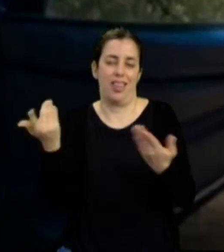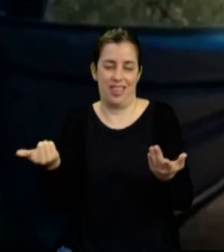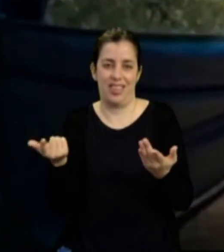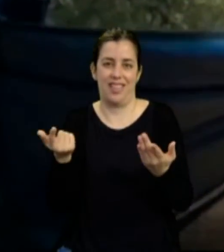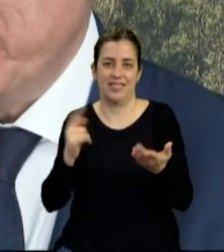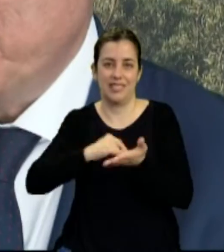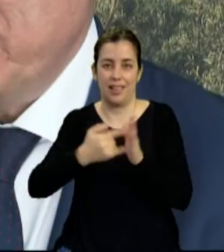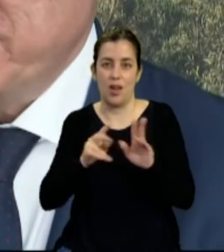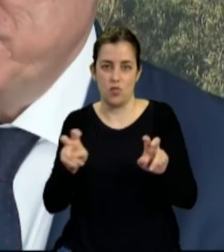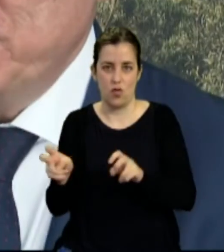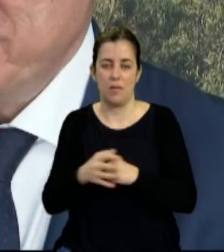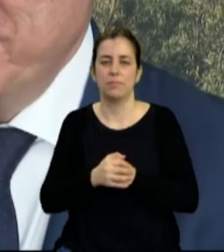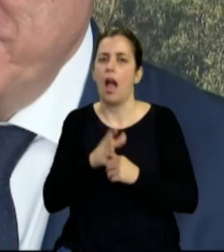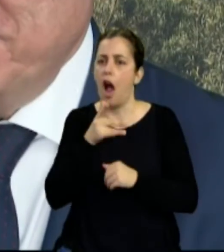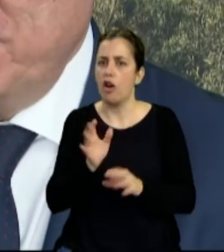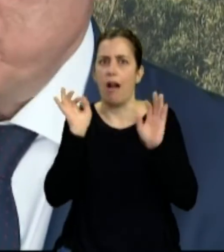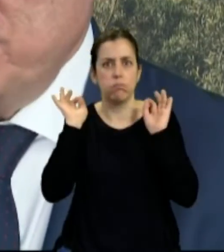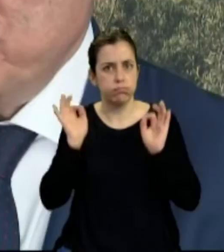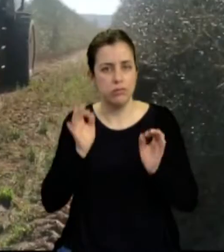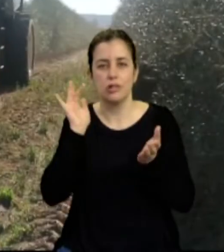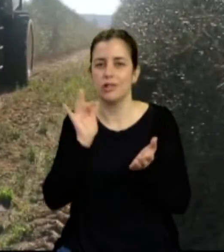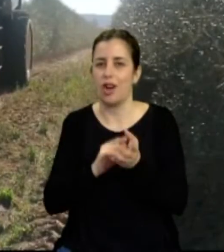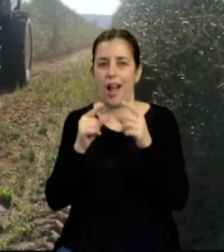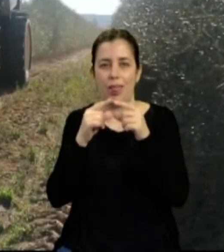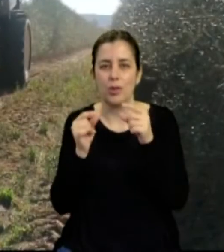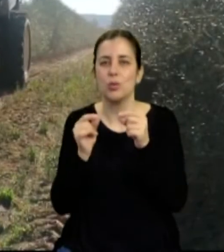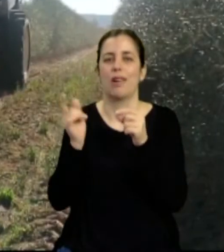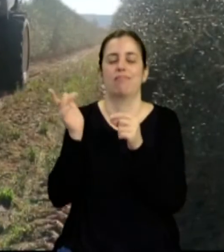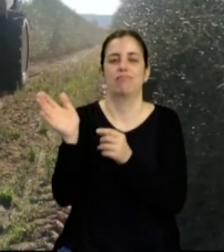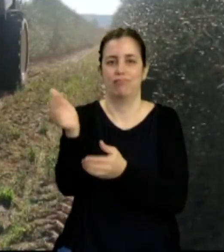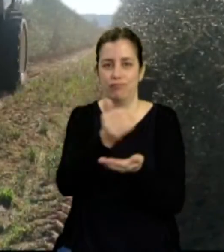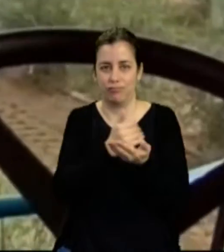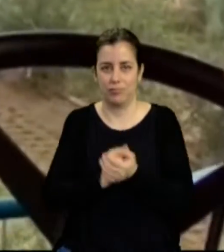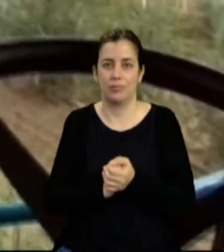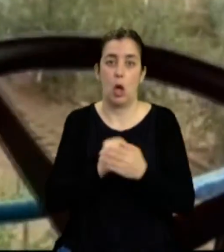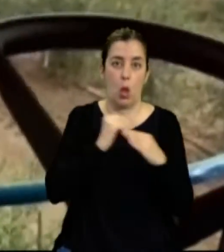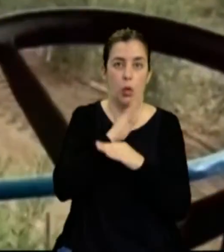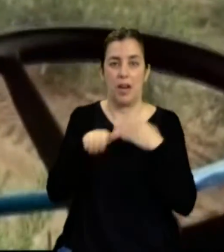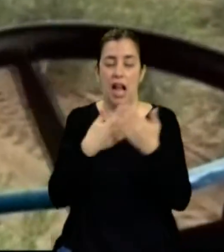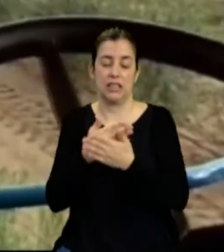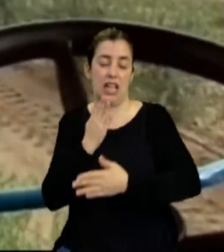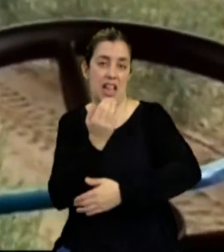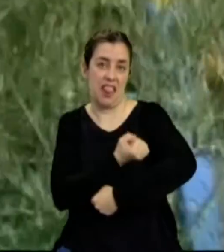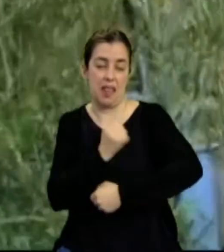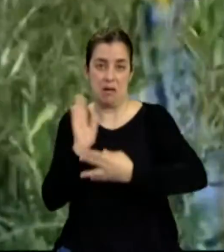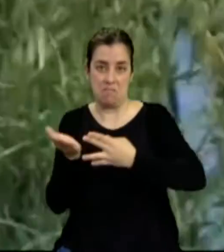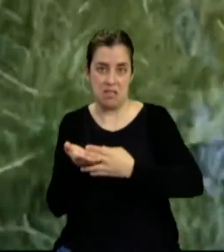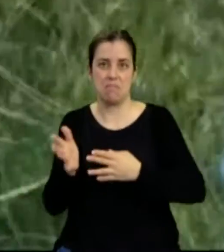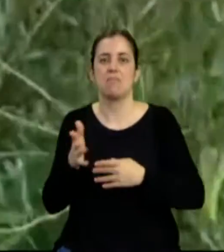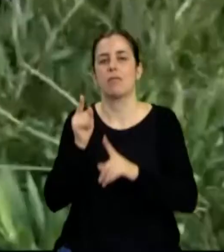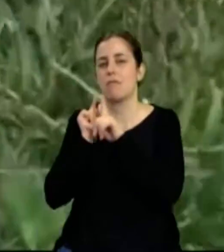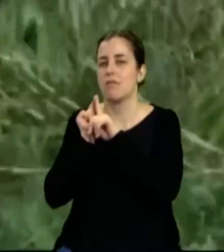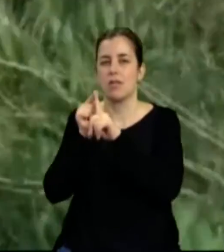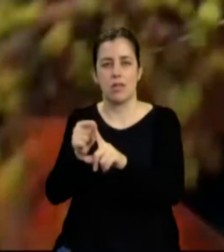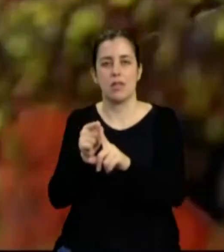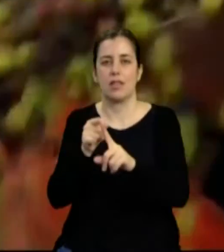en el momento oportuno de coger las aceitunas de los olivos. Desde octubre hasta mitades de diciembre, la cosecha de la aceituna está en primer plano. Este